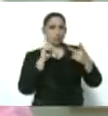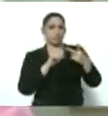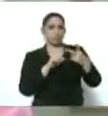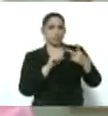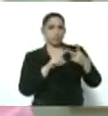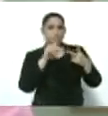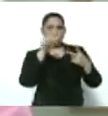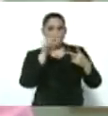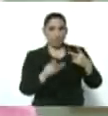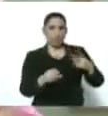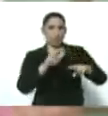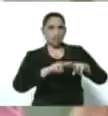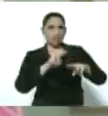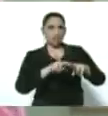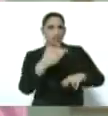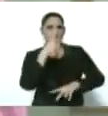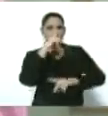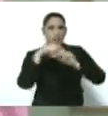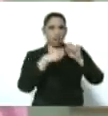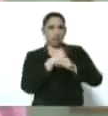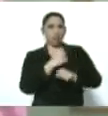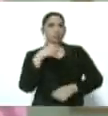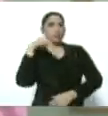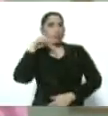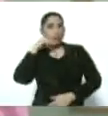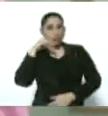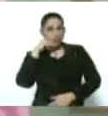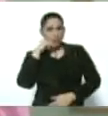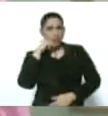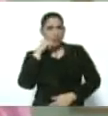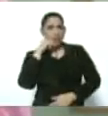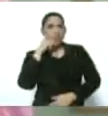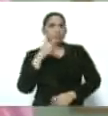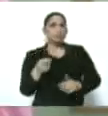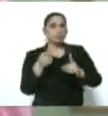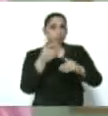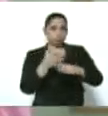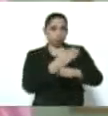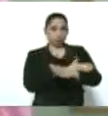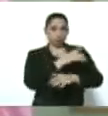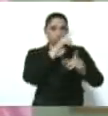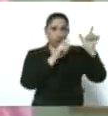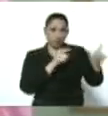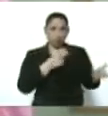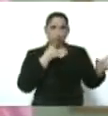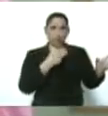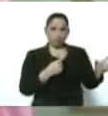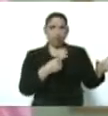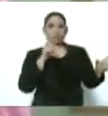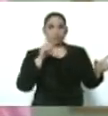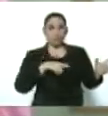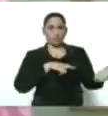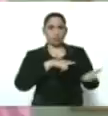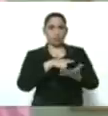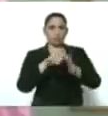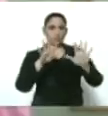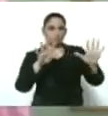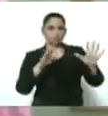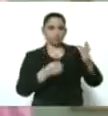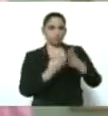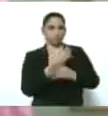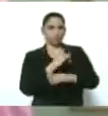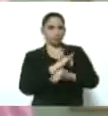una niña de 3 años, nieta del caso que acabo de referir. Regresó también en el vuelo el 9 de mayo, ya